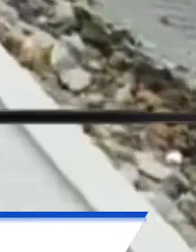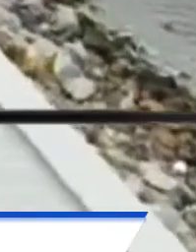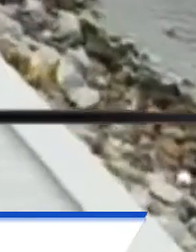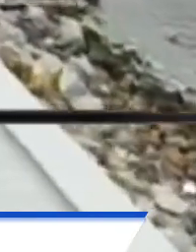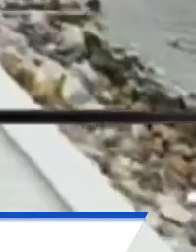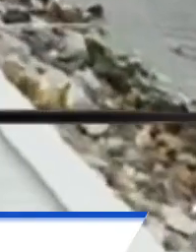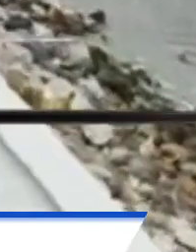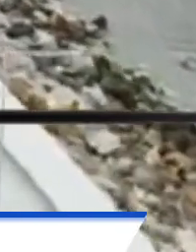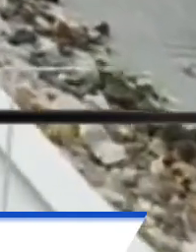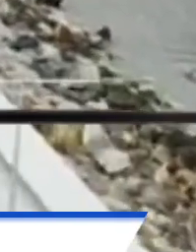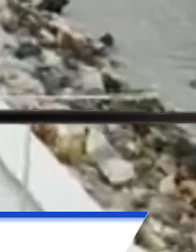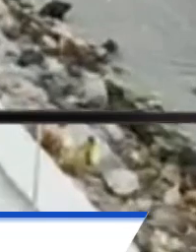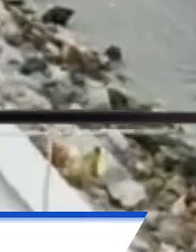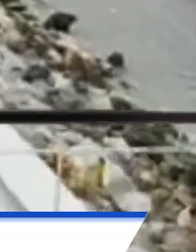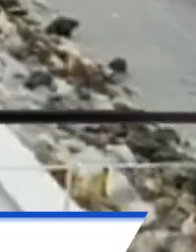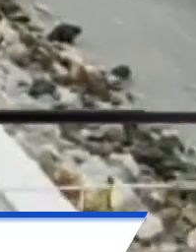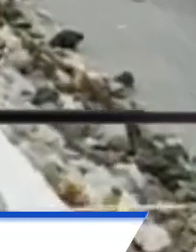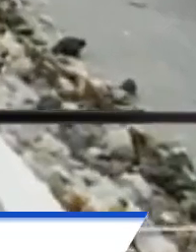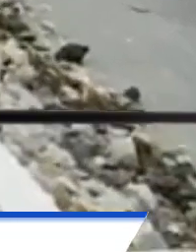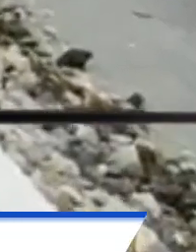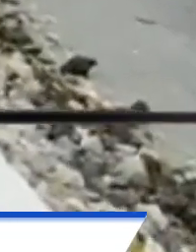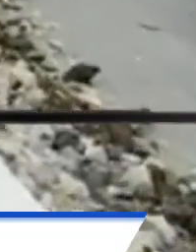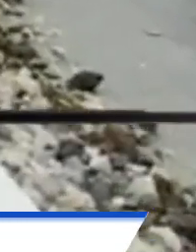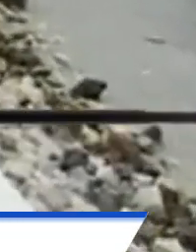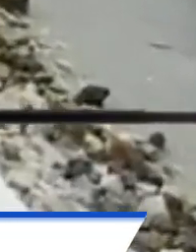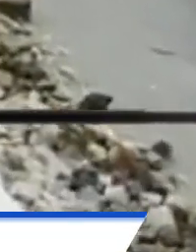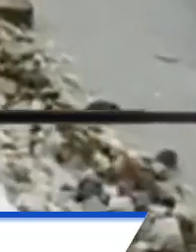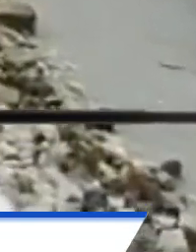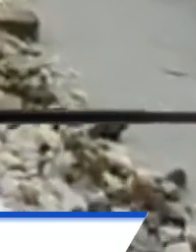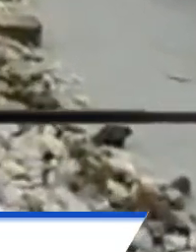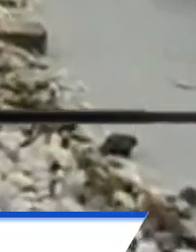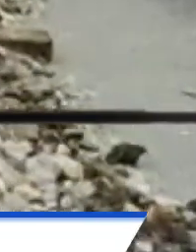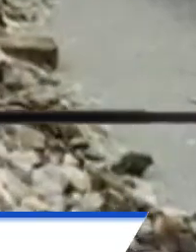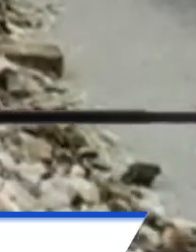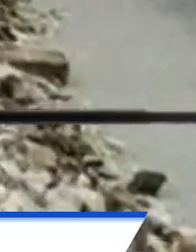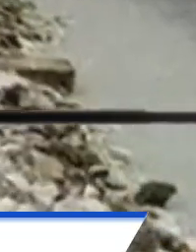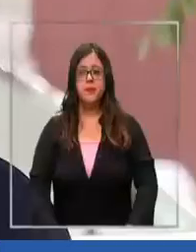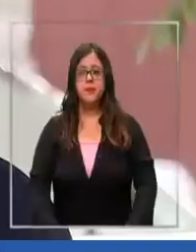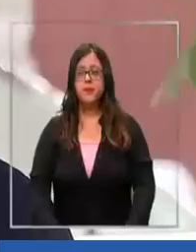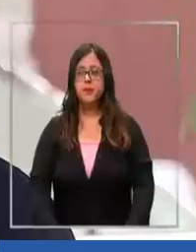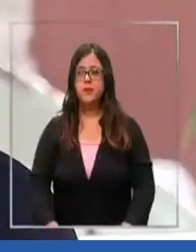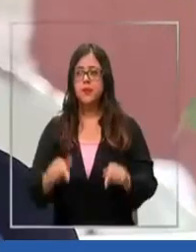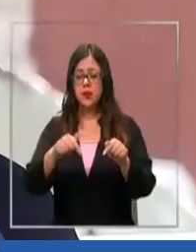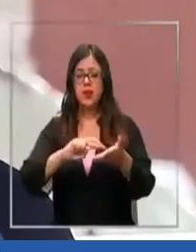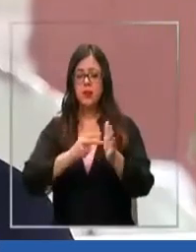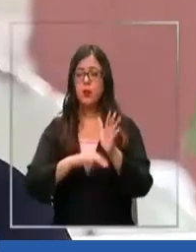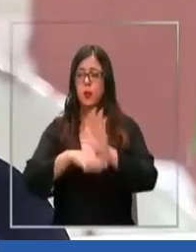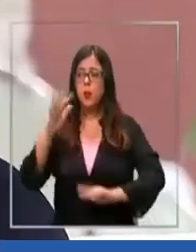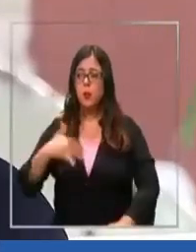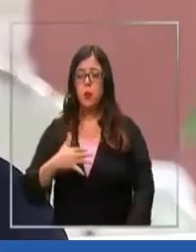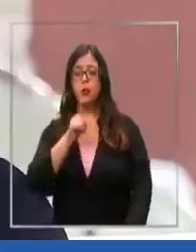Y tenemos que hablar de la hora difícil que tiene el gobierno, sin duda alguna, es la crisis que está pasando. El presidente